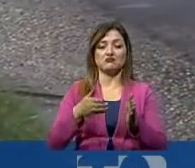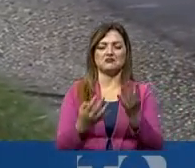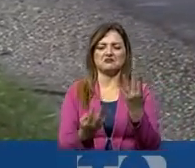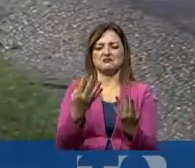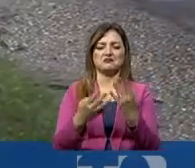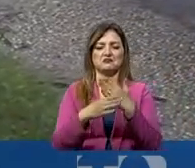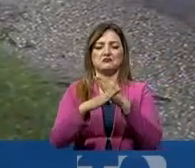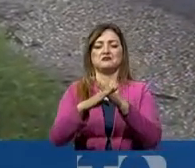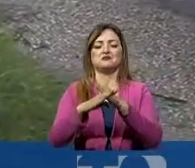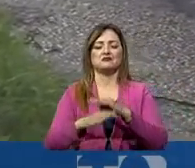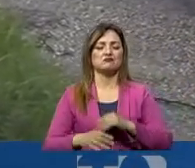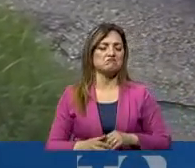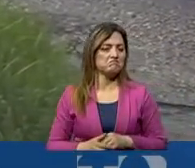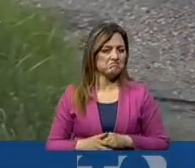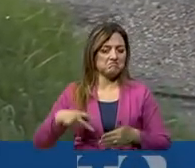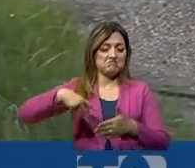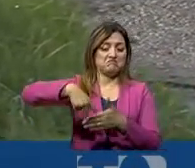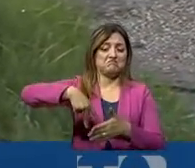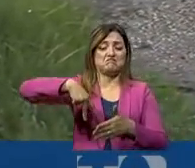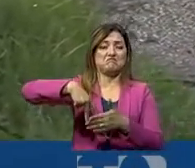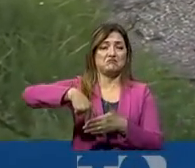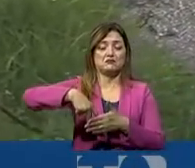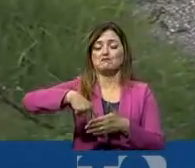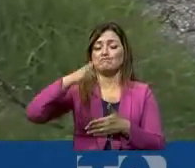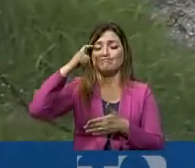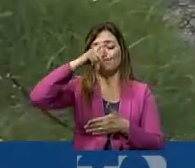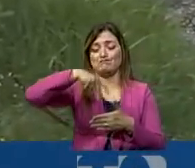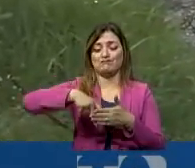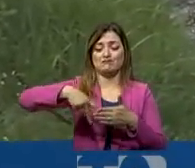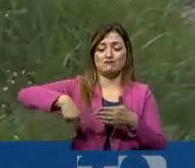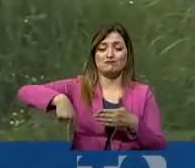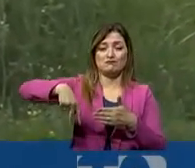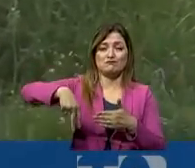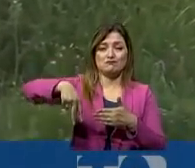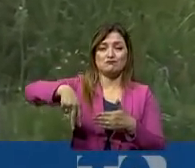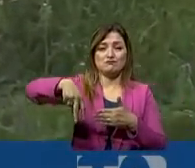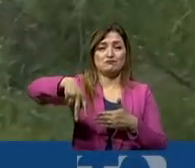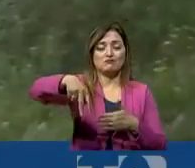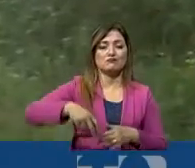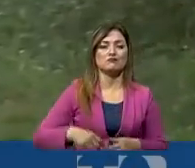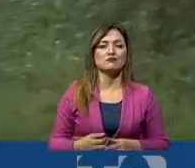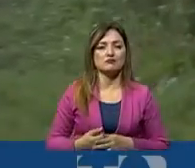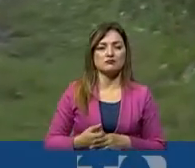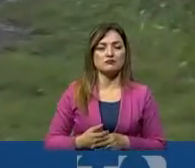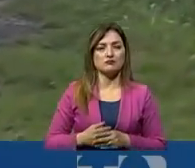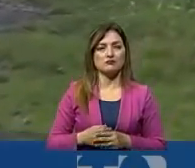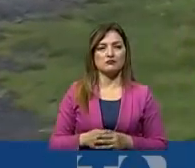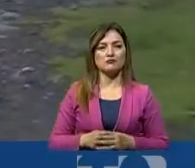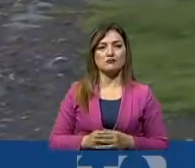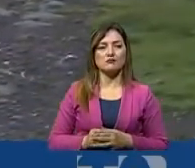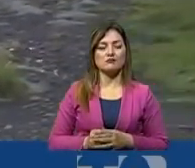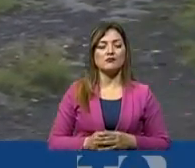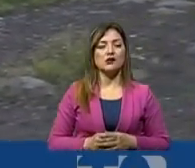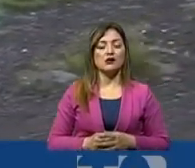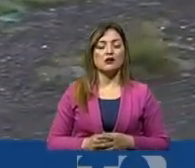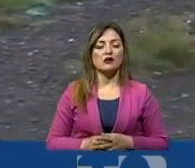prácticamente tapada con maleza y quicuyo, y la gente que viene al colegio ya mismo empiezan a llegar a la hora de clases, y la gente tiene que caminar, bajar